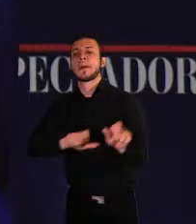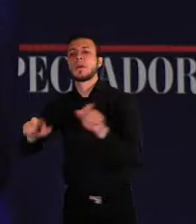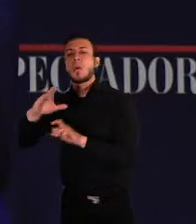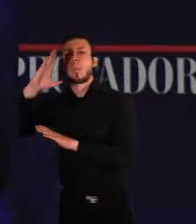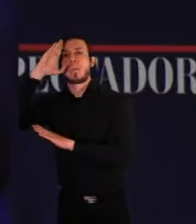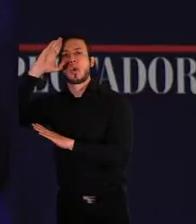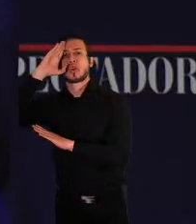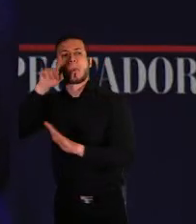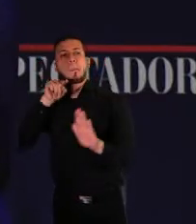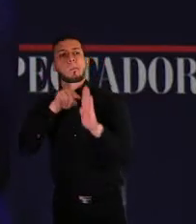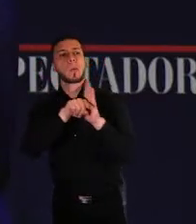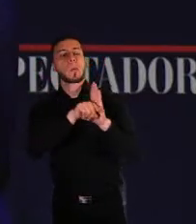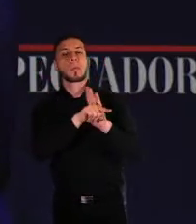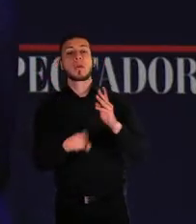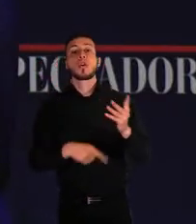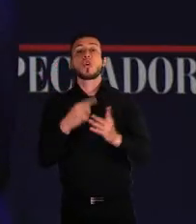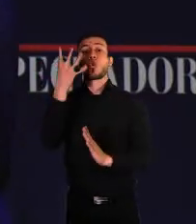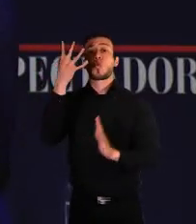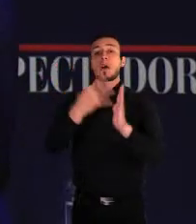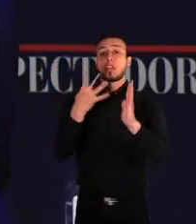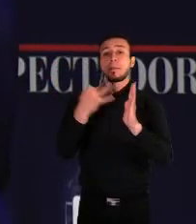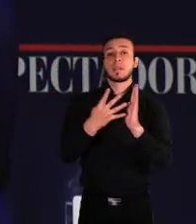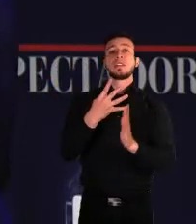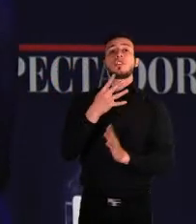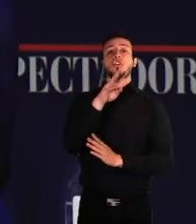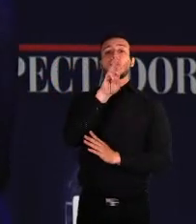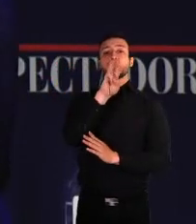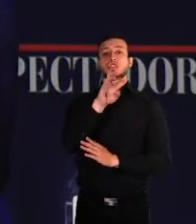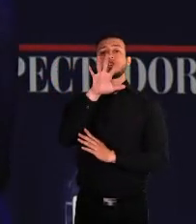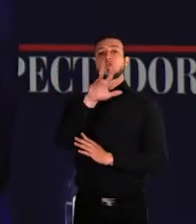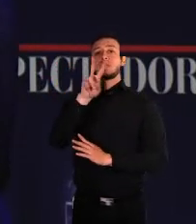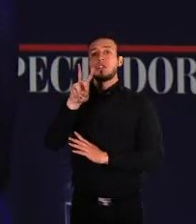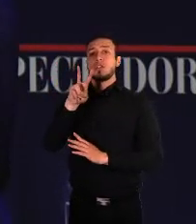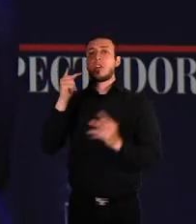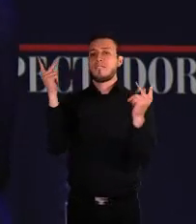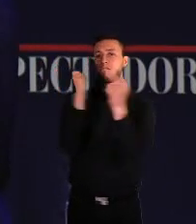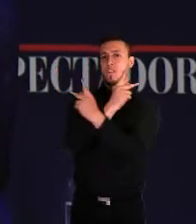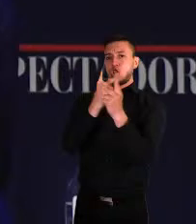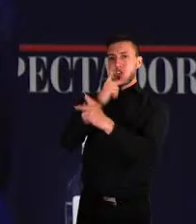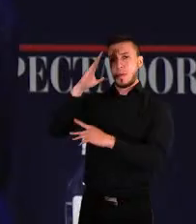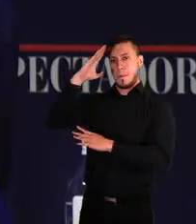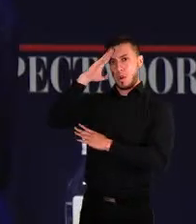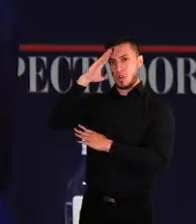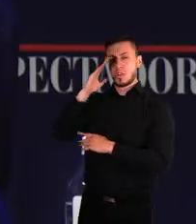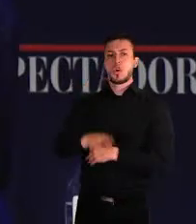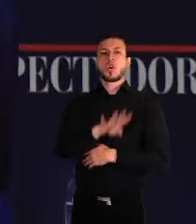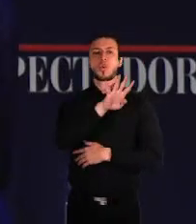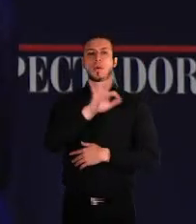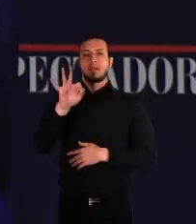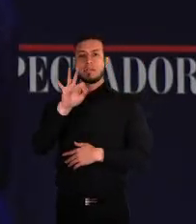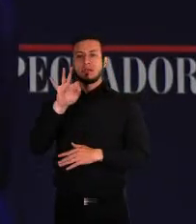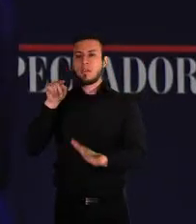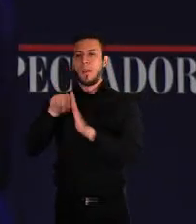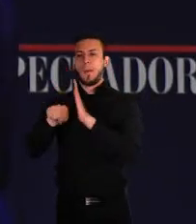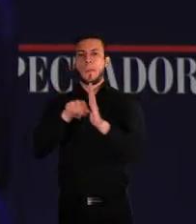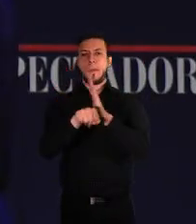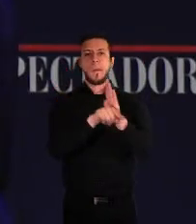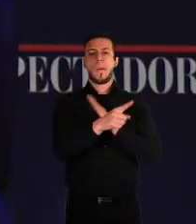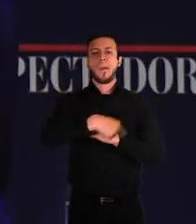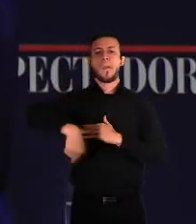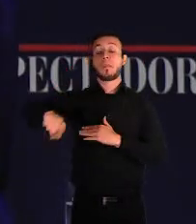de la policía así como cuatro mil 852 de hechos de violencia policial y 43 homicidios cometidos